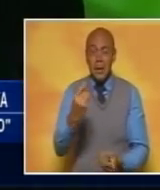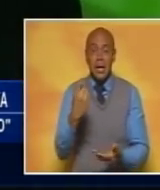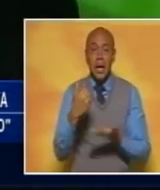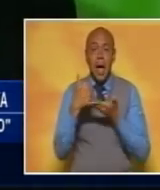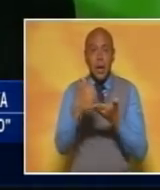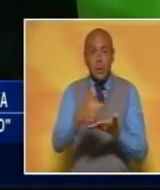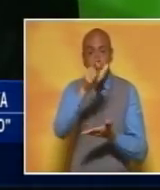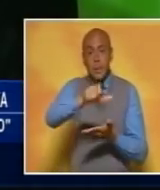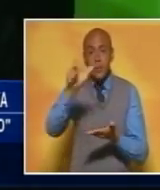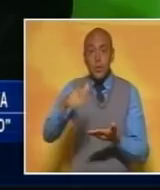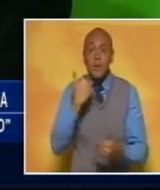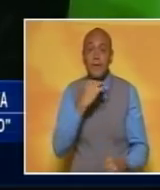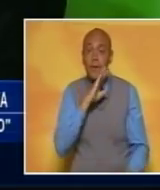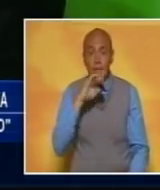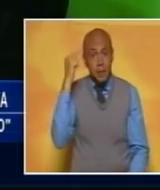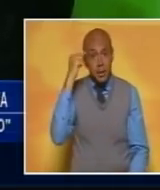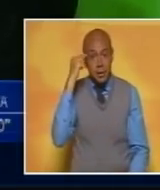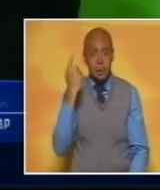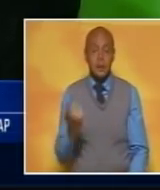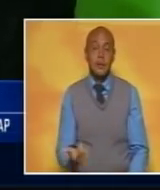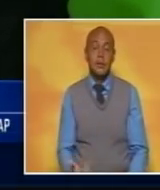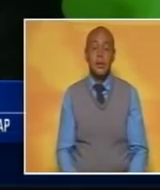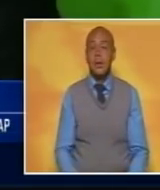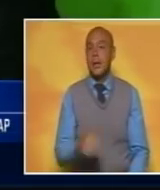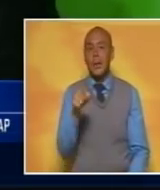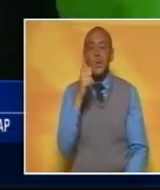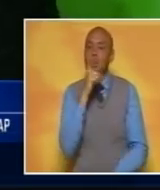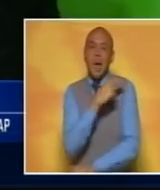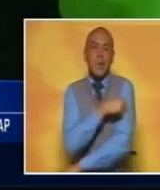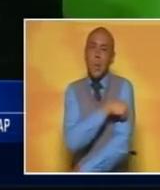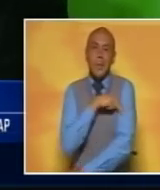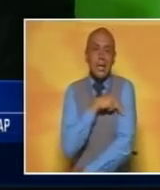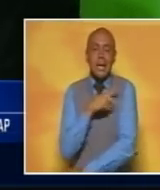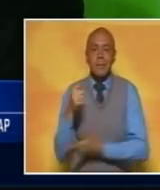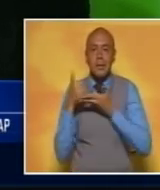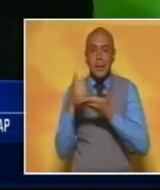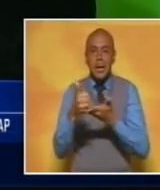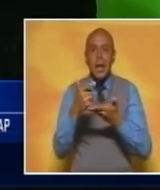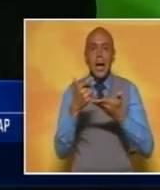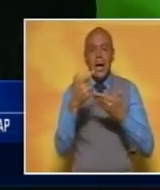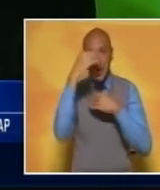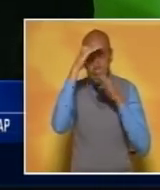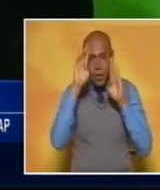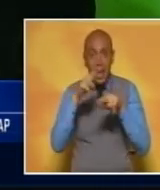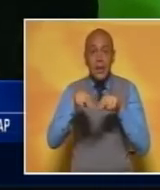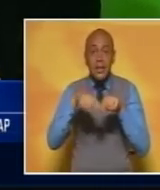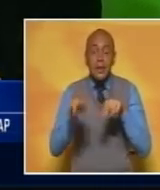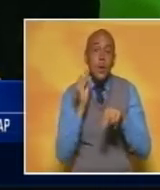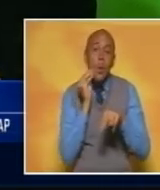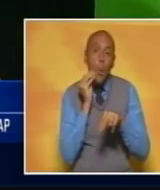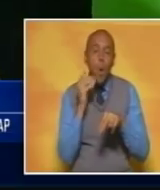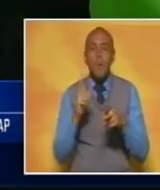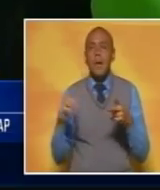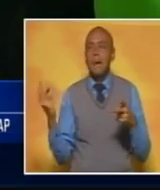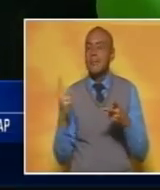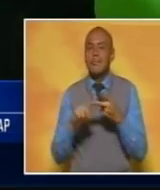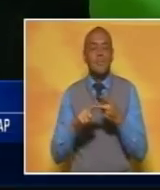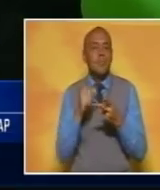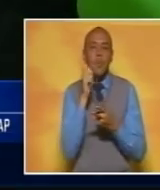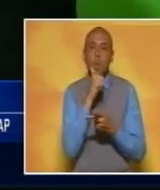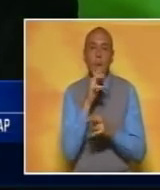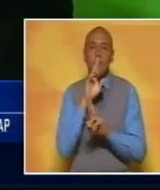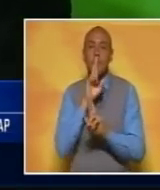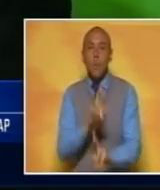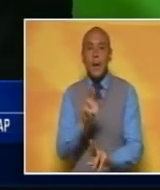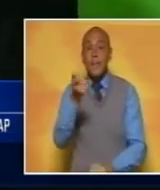hay instancias públicas que brinden hospitalización psiquiátrica de niños y adolescentes, no hay acceso suficiente, oportuno y adecuado a los